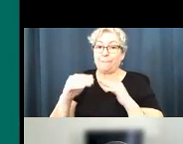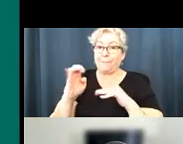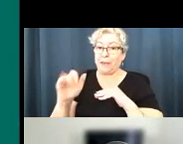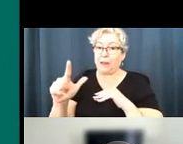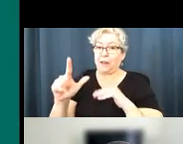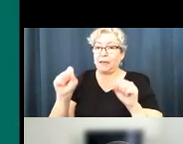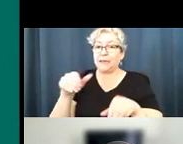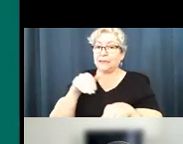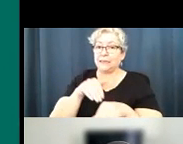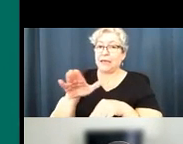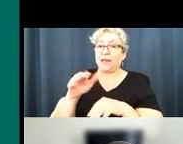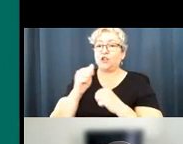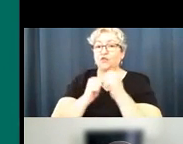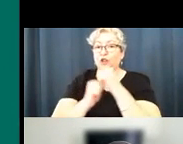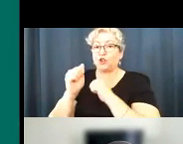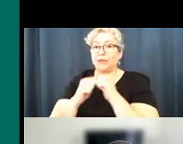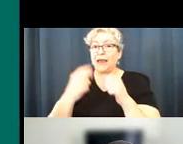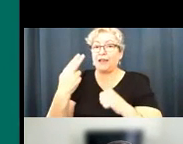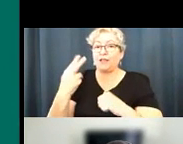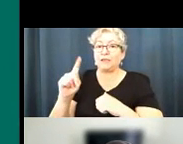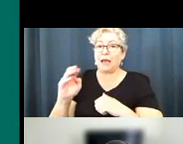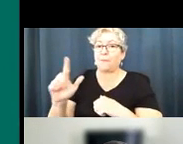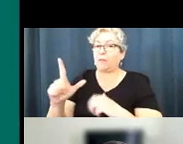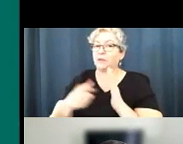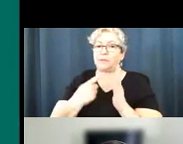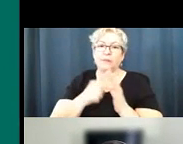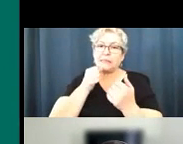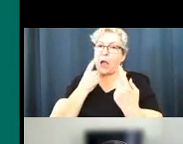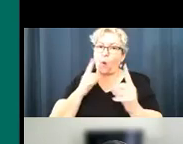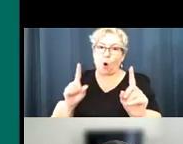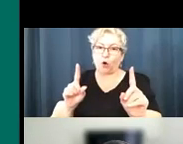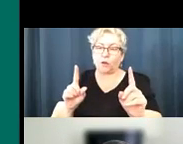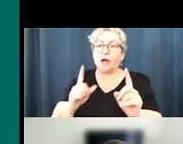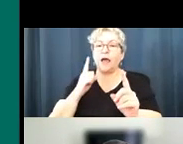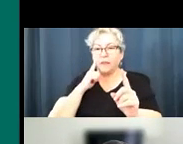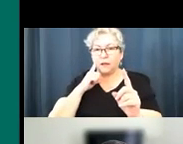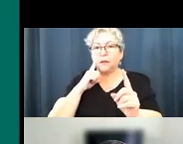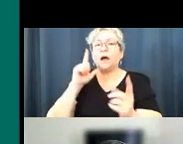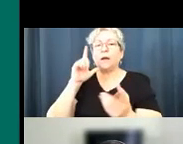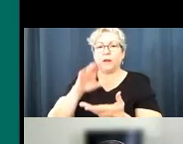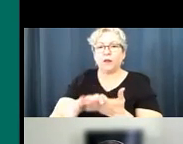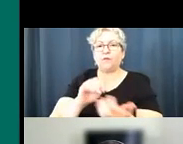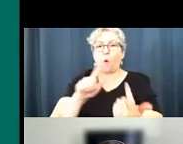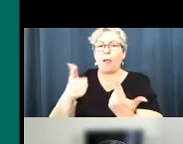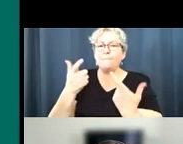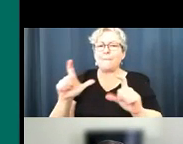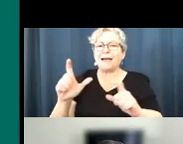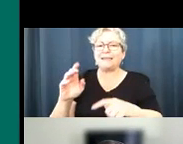el formatean, a veces no pueden. Lo que yo pienso es que